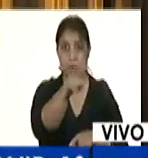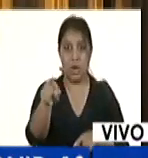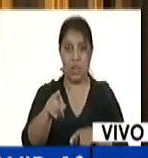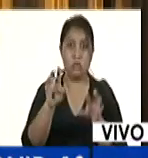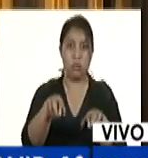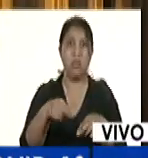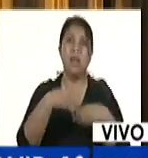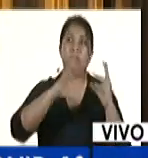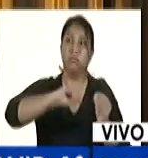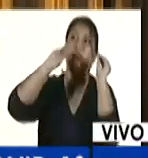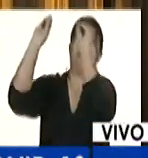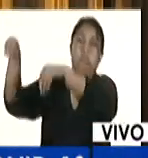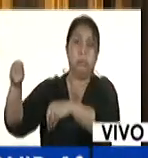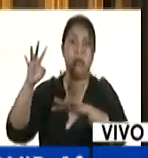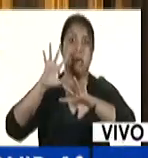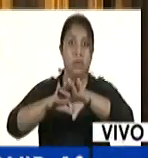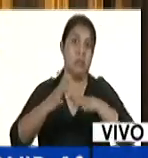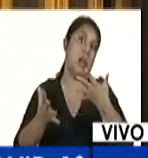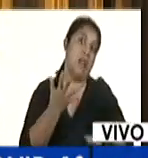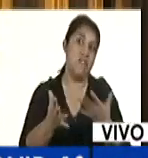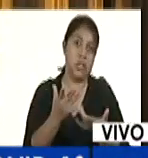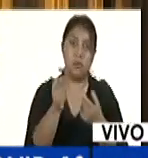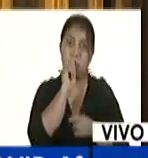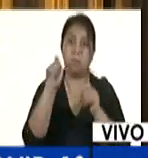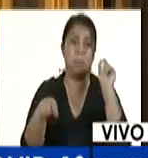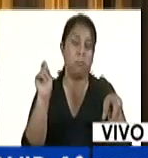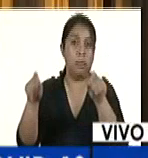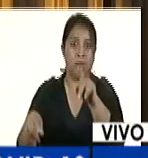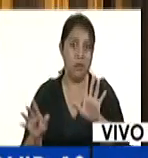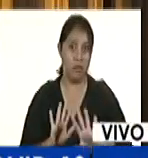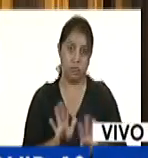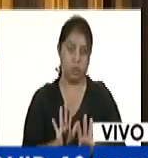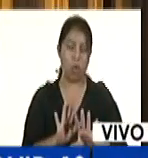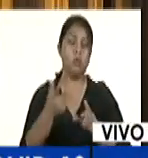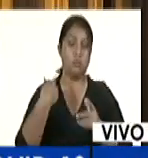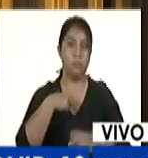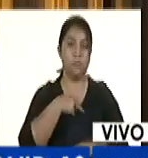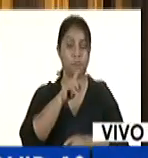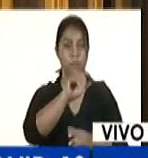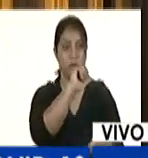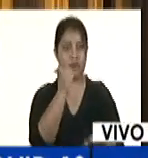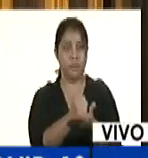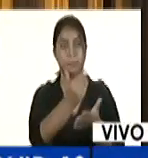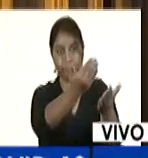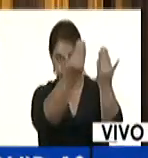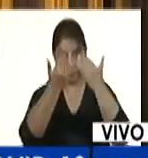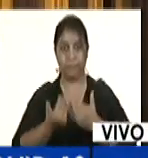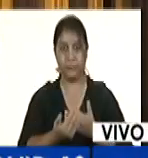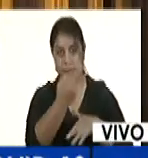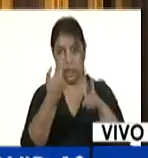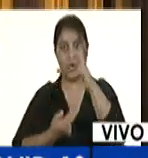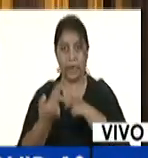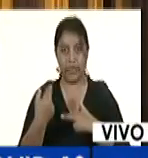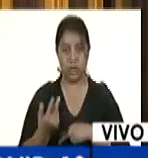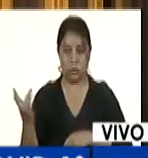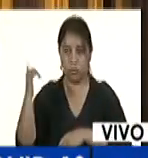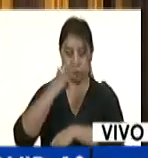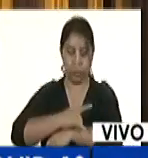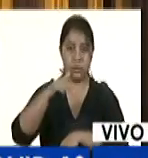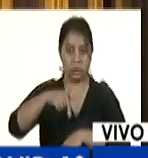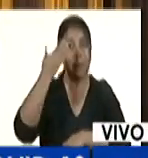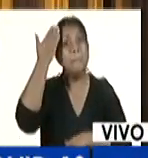donde pudieran ser contaminados, hemos autorizado que ese vuelo venga el día de mañana con esos